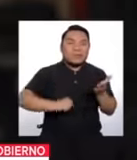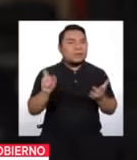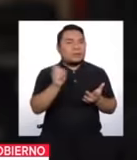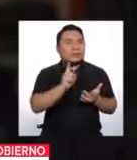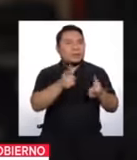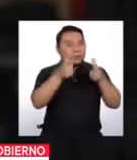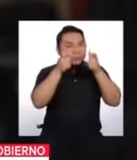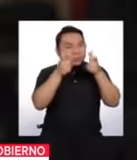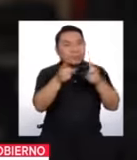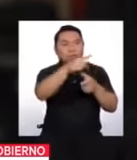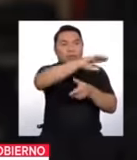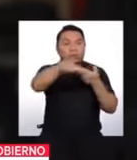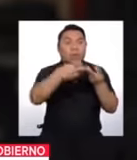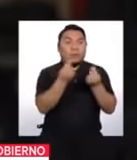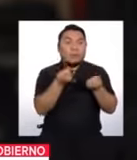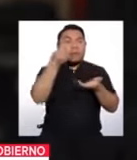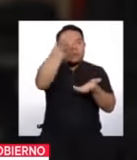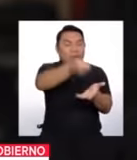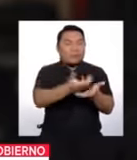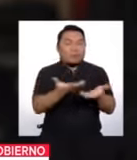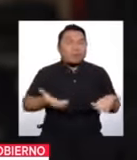concordancia. En relación con el oxígeno,